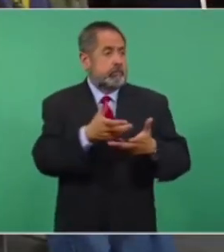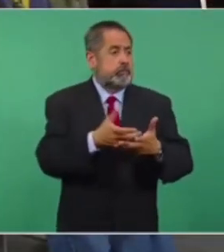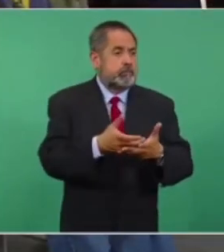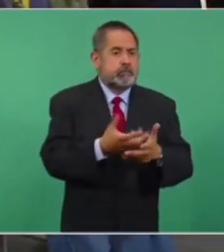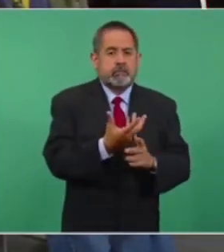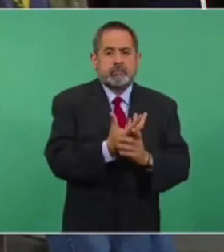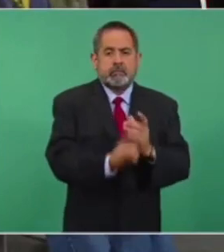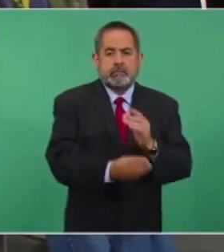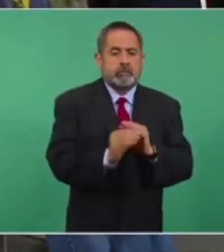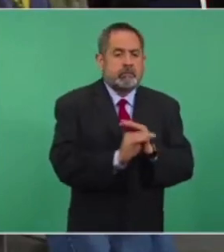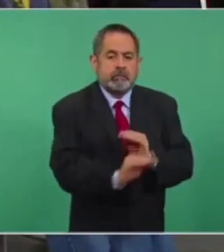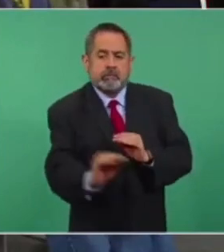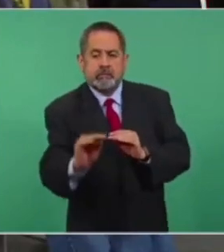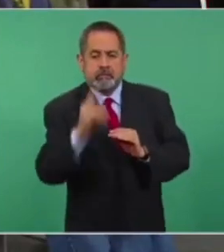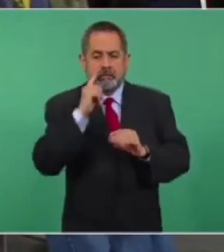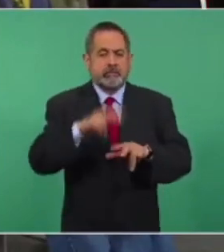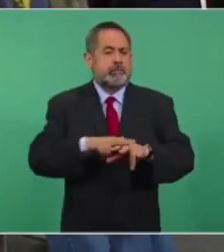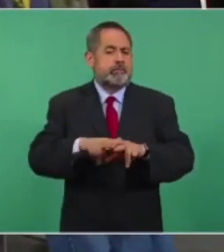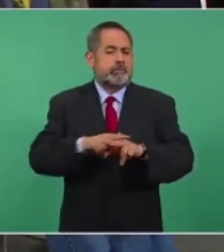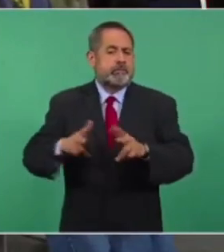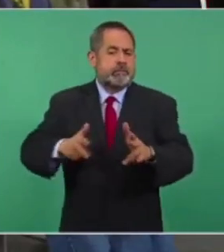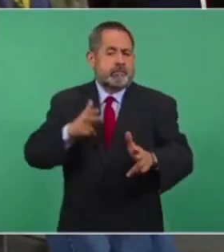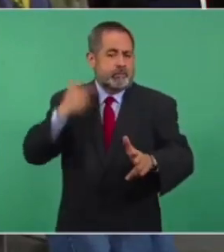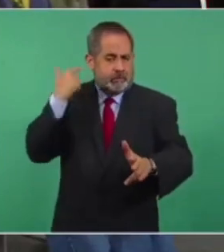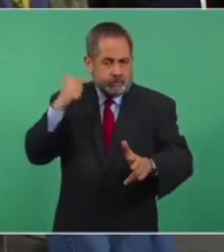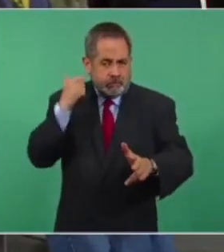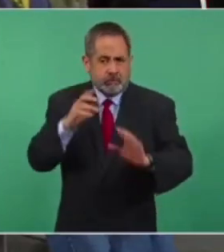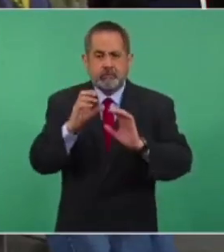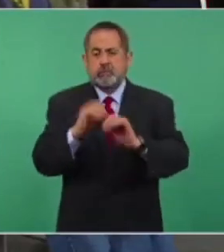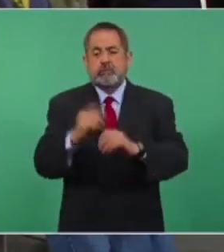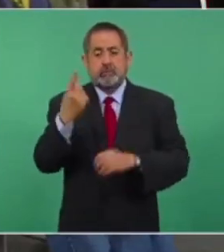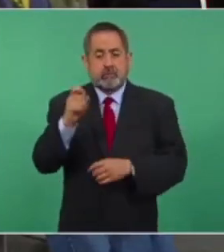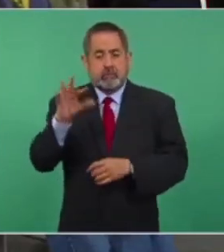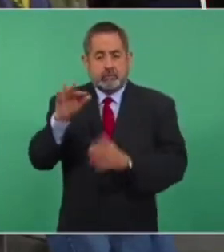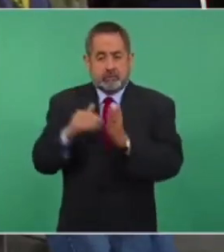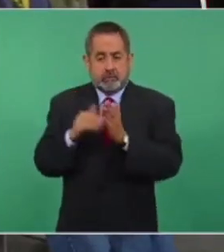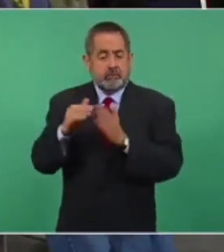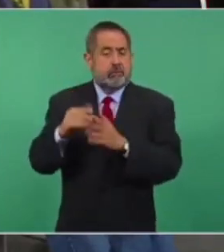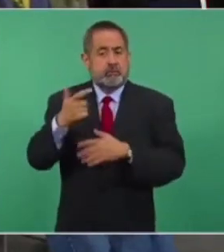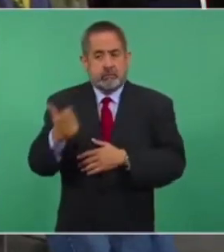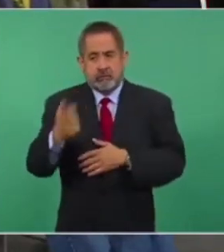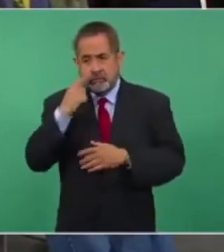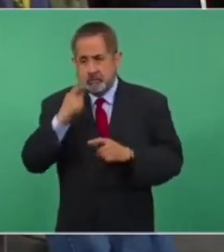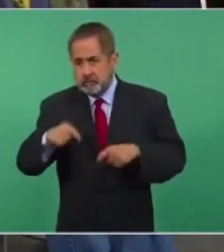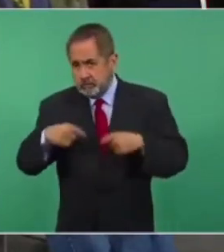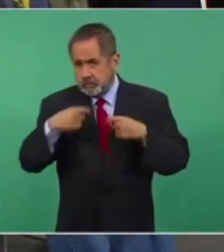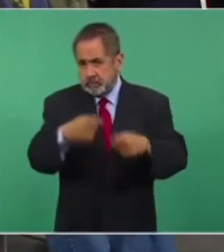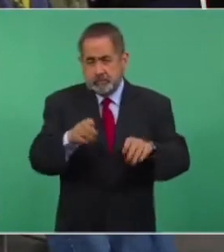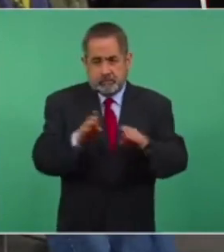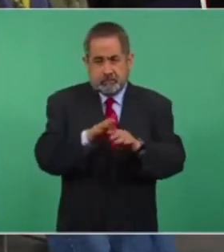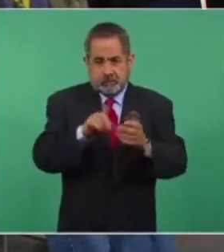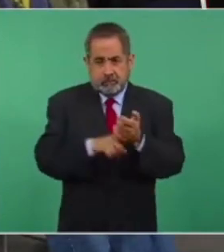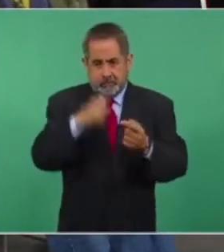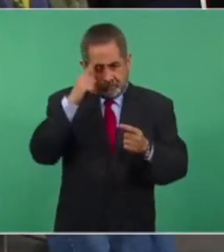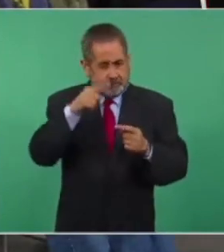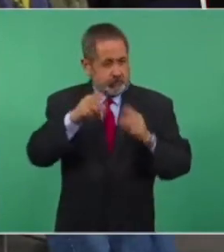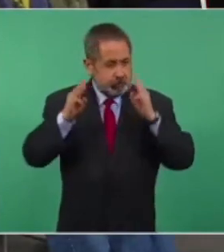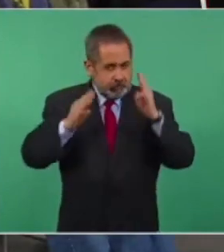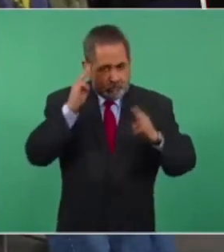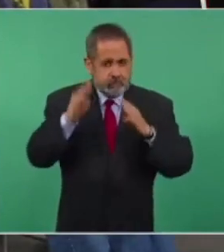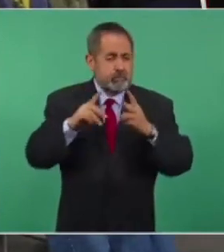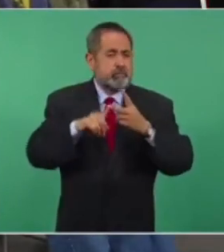Tren de Guadalajara o que los 140 millones de pesos que están destinados para un museo y